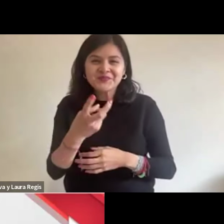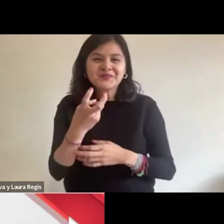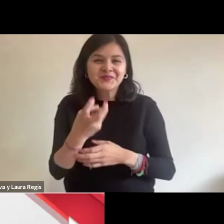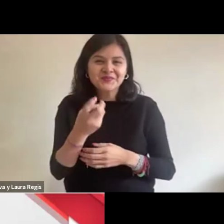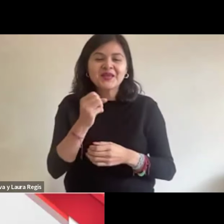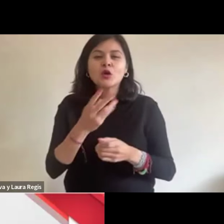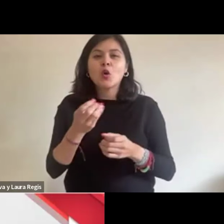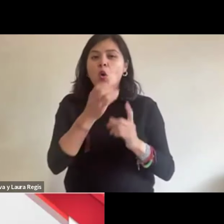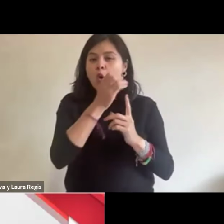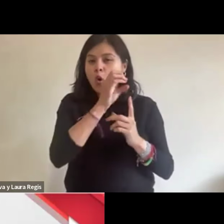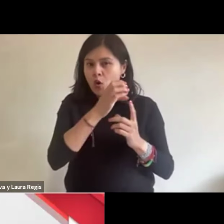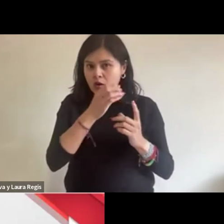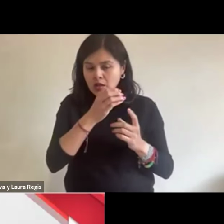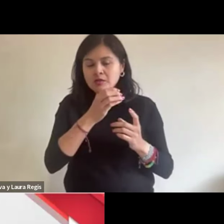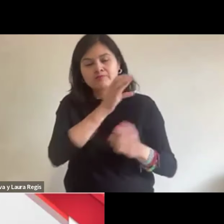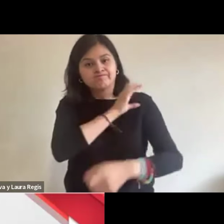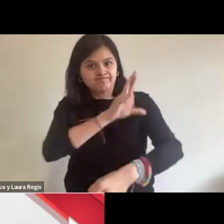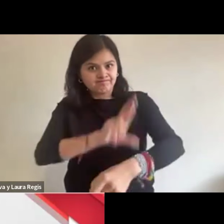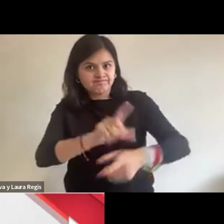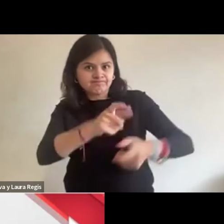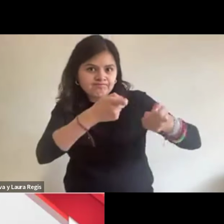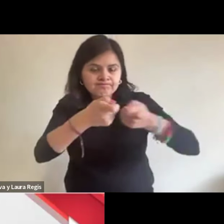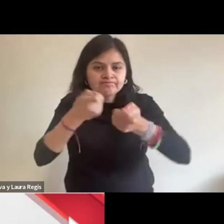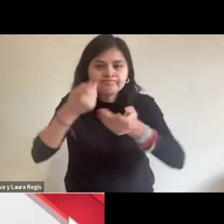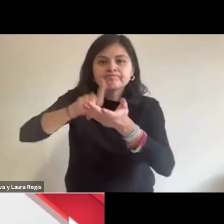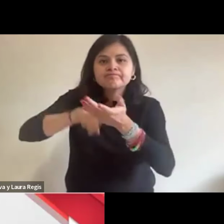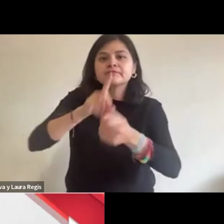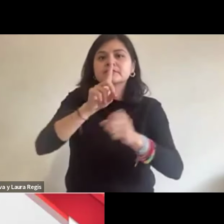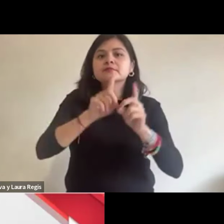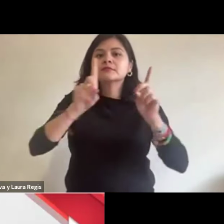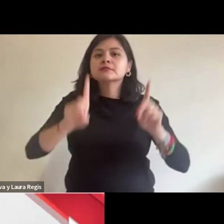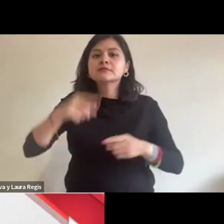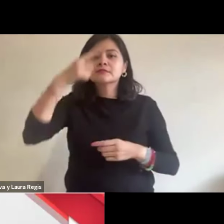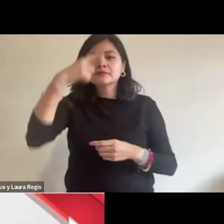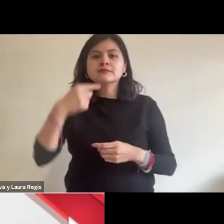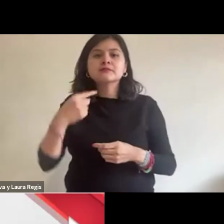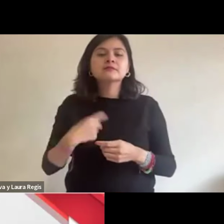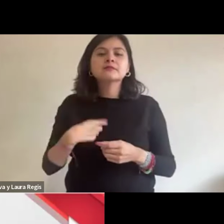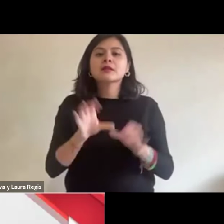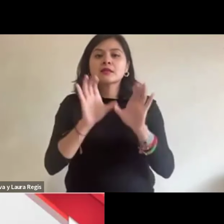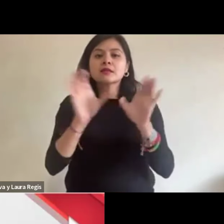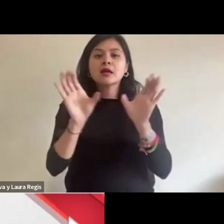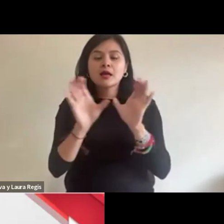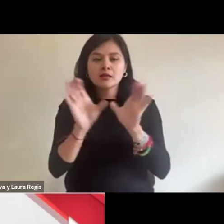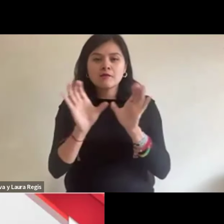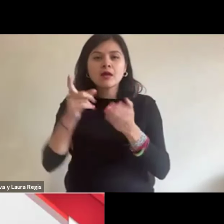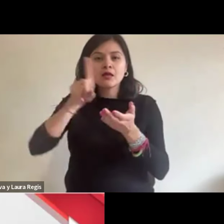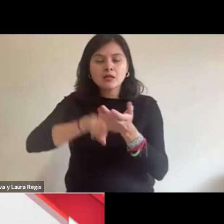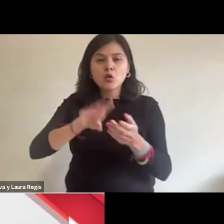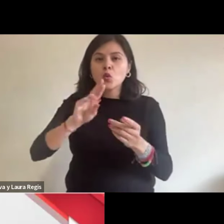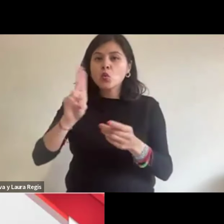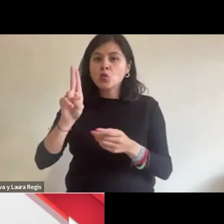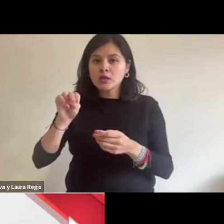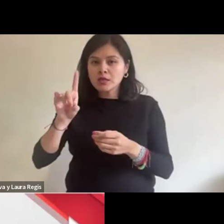haciendo la coordinación de este diplomado. Va a ser un diplomado para la certificación ante la Unidad de